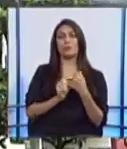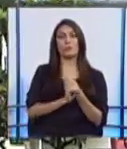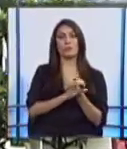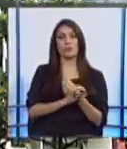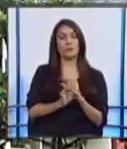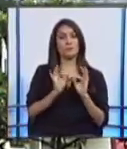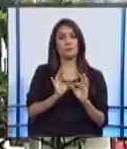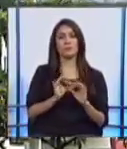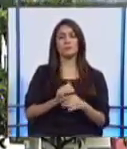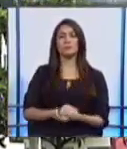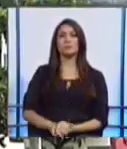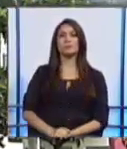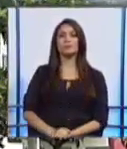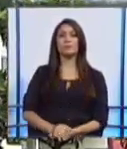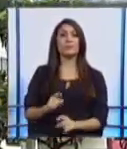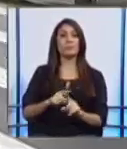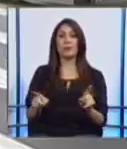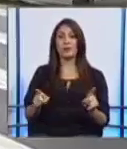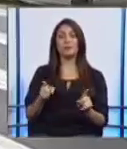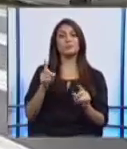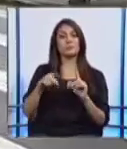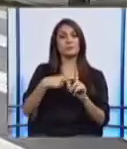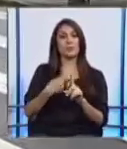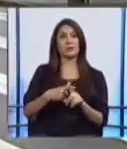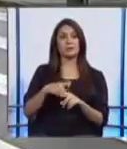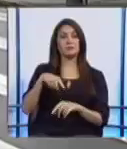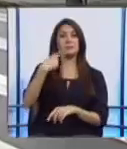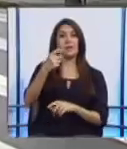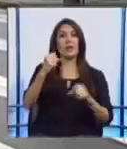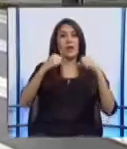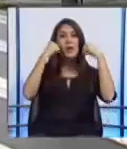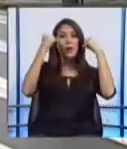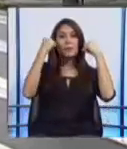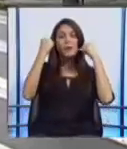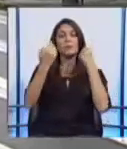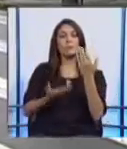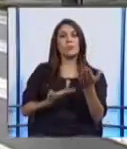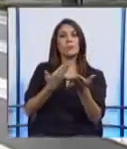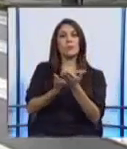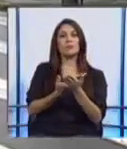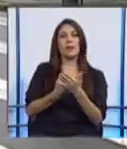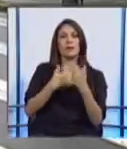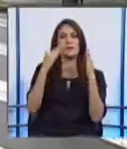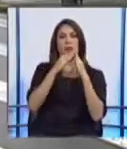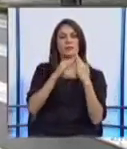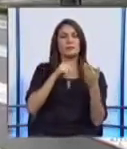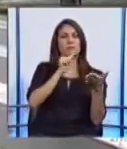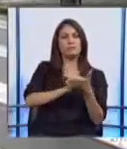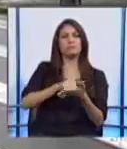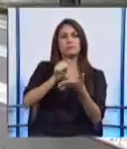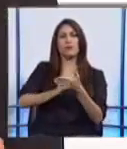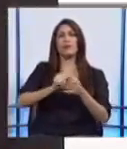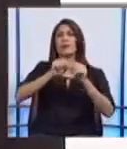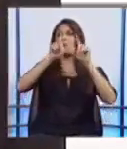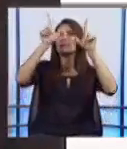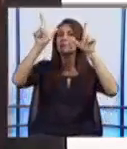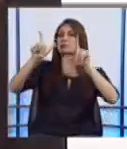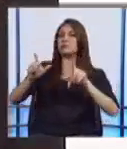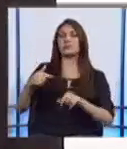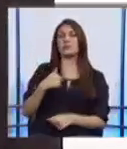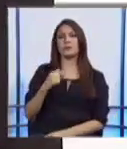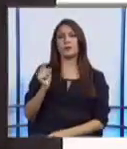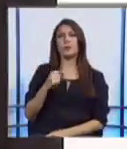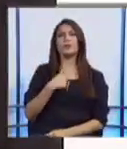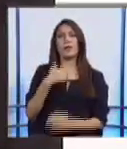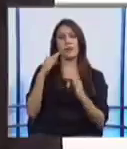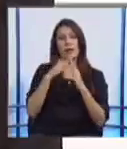son presidenciales. Sin embargo, asegura que la campaña próxima llevará propuestas puerta a puerta y no con vallas. Vamos a hacer puerta a